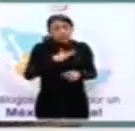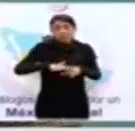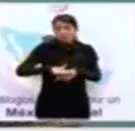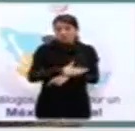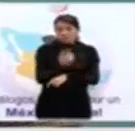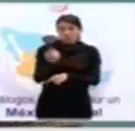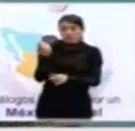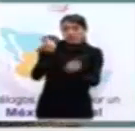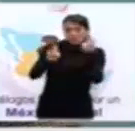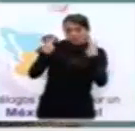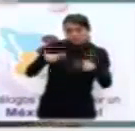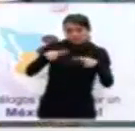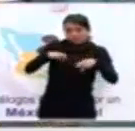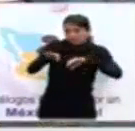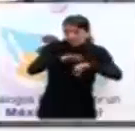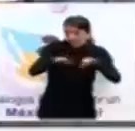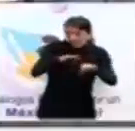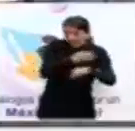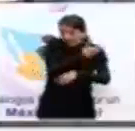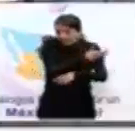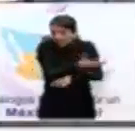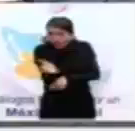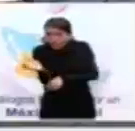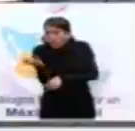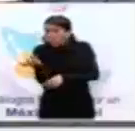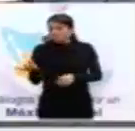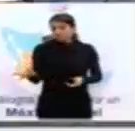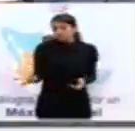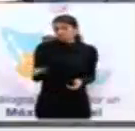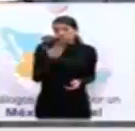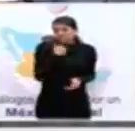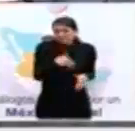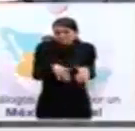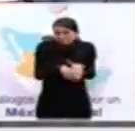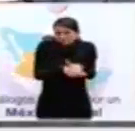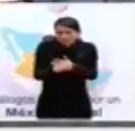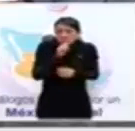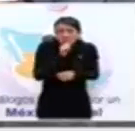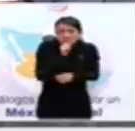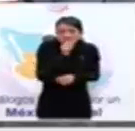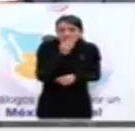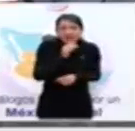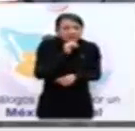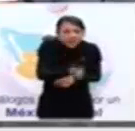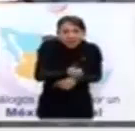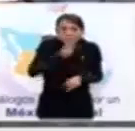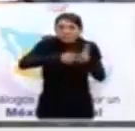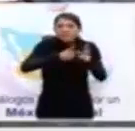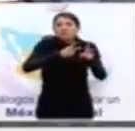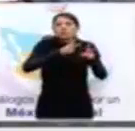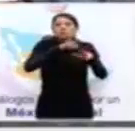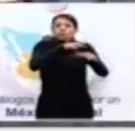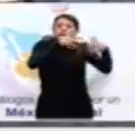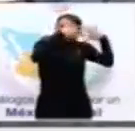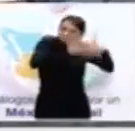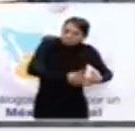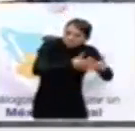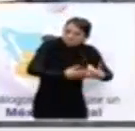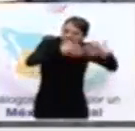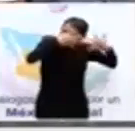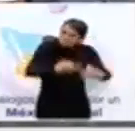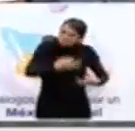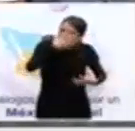dejado solamente en vocación primaria, no le hemos entrado a la agroindustria, mucha de la que hay es extranjera, no